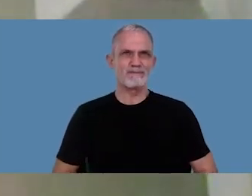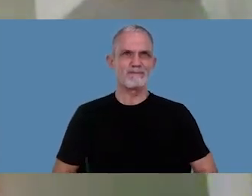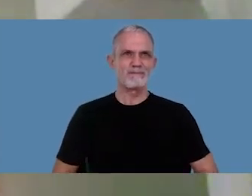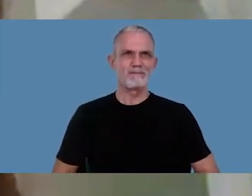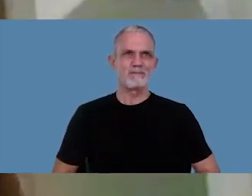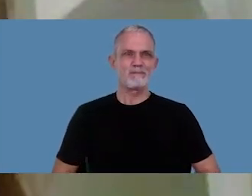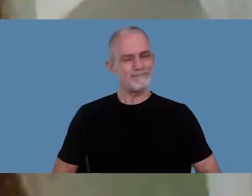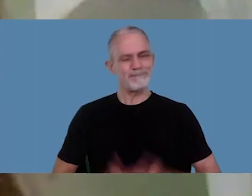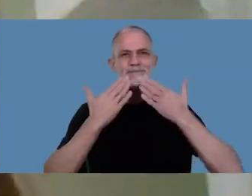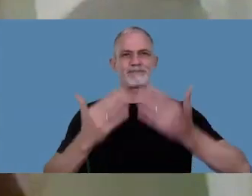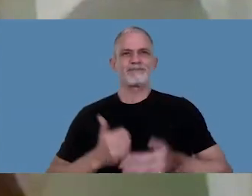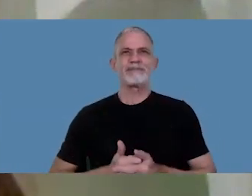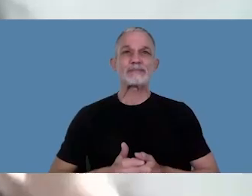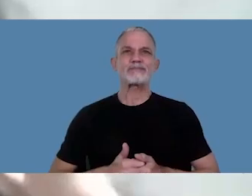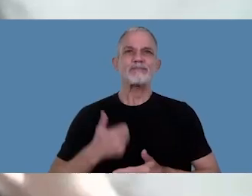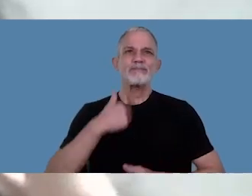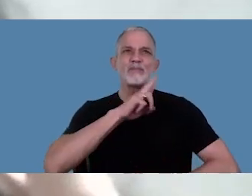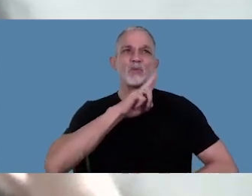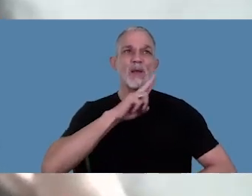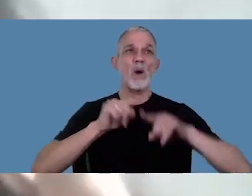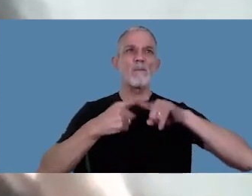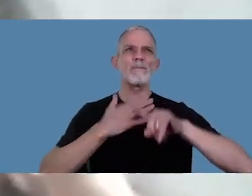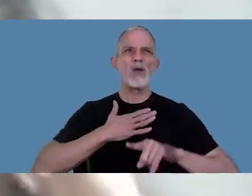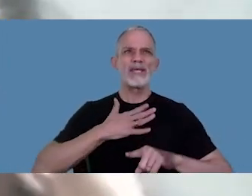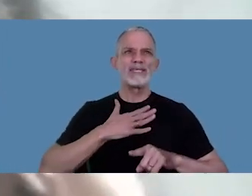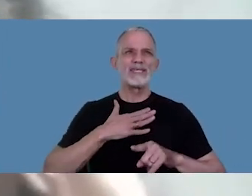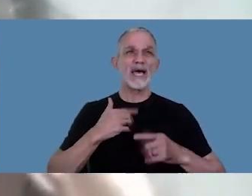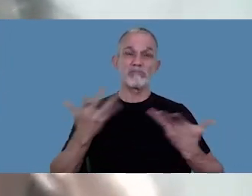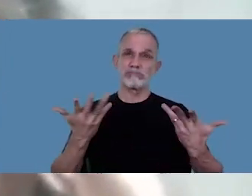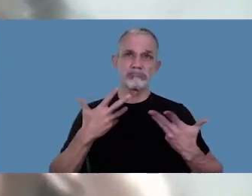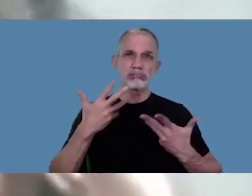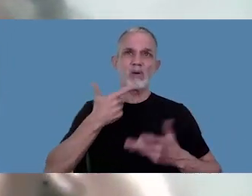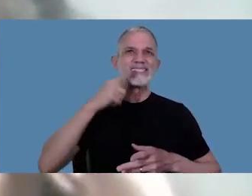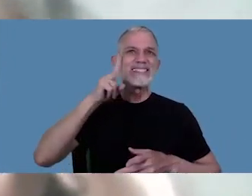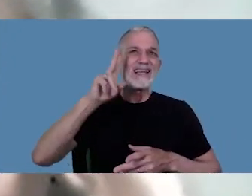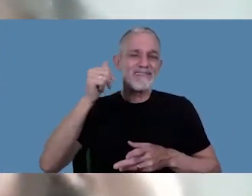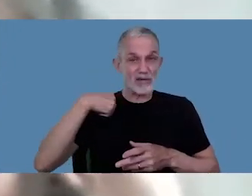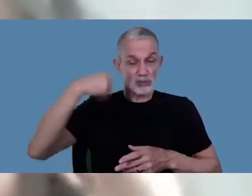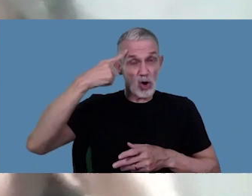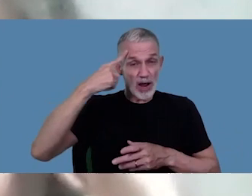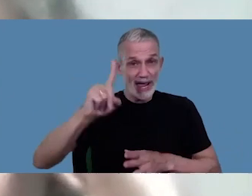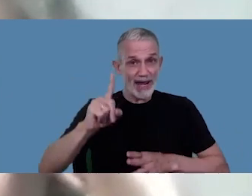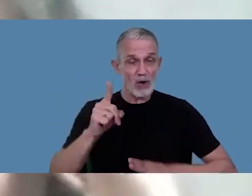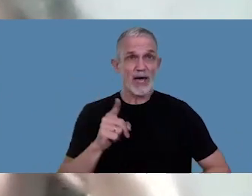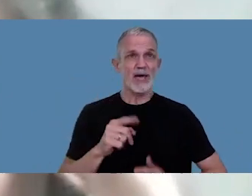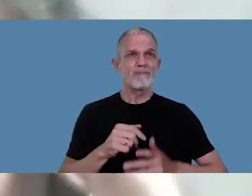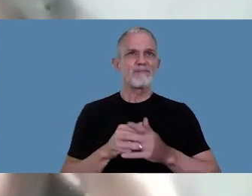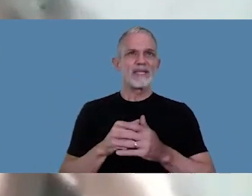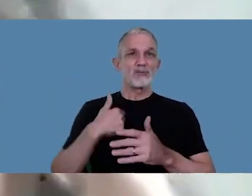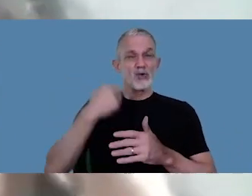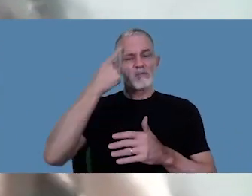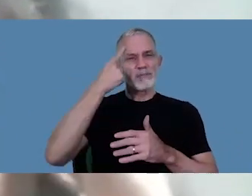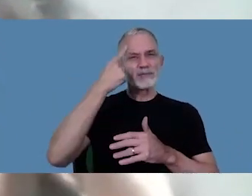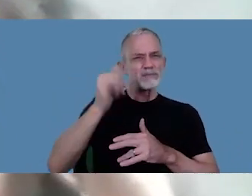Muchas No, gracias. yo soy una mujer política hasta los huesos y creo que, sí, y creo que,